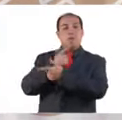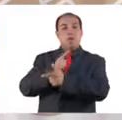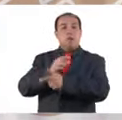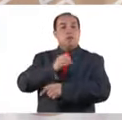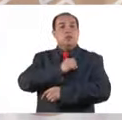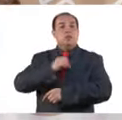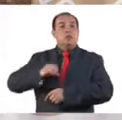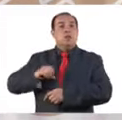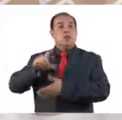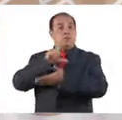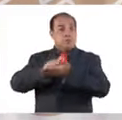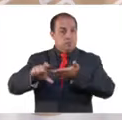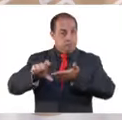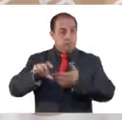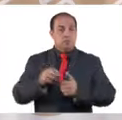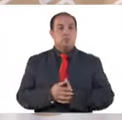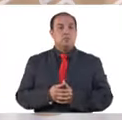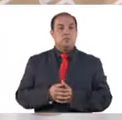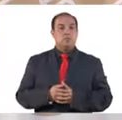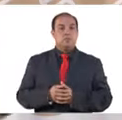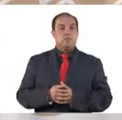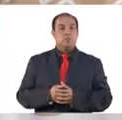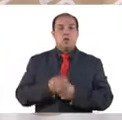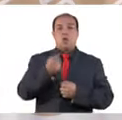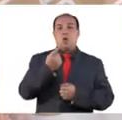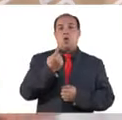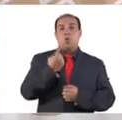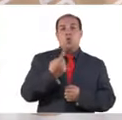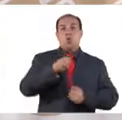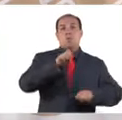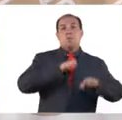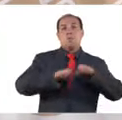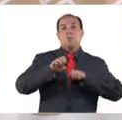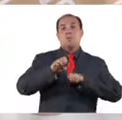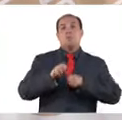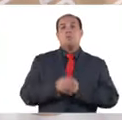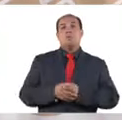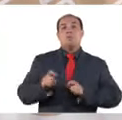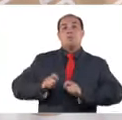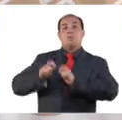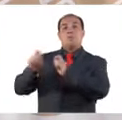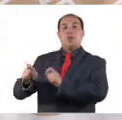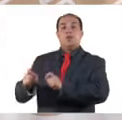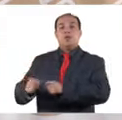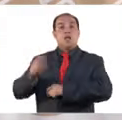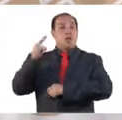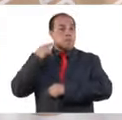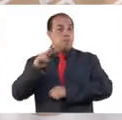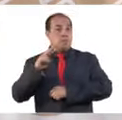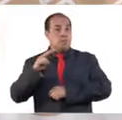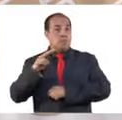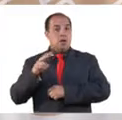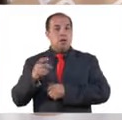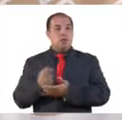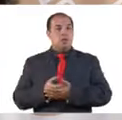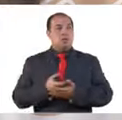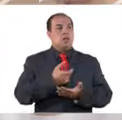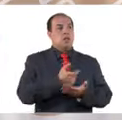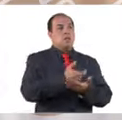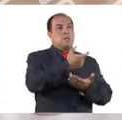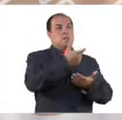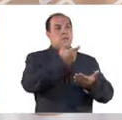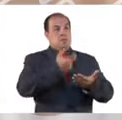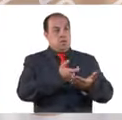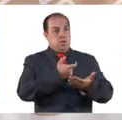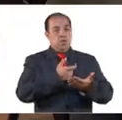se le pretendía obligar a todos los taxistas a tener, puesta por una sola empresa, y de cada viaje se le cobraría un monto al pasajero, pero también a cada viaje